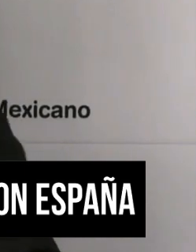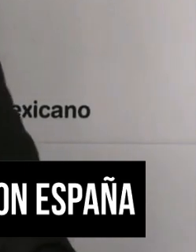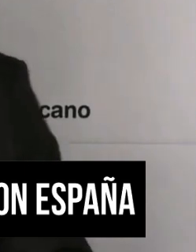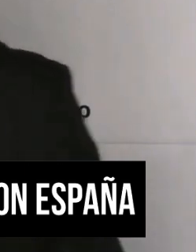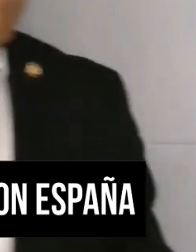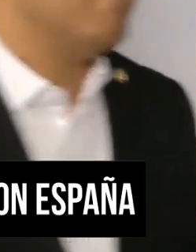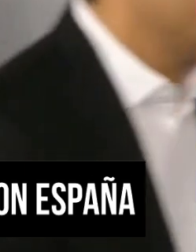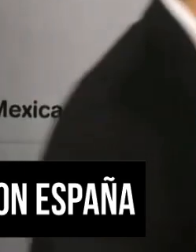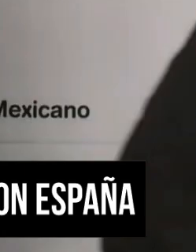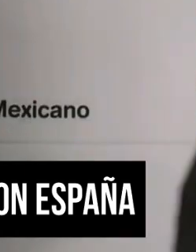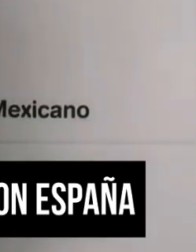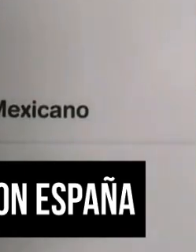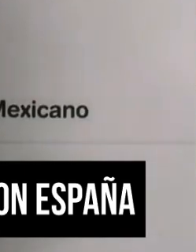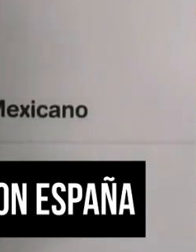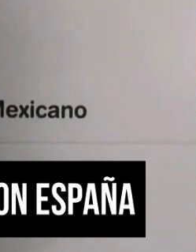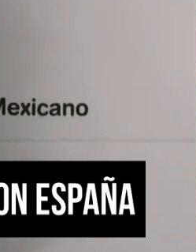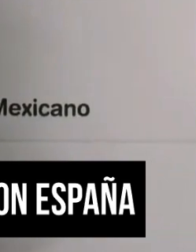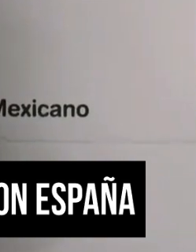él